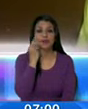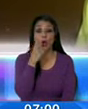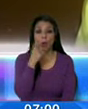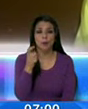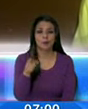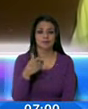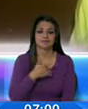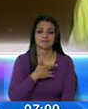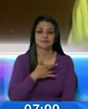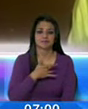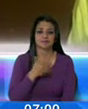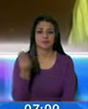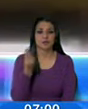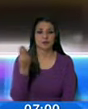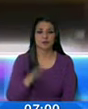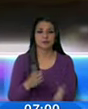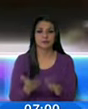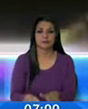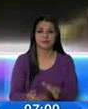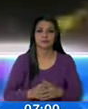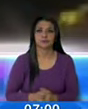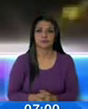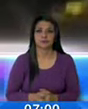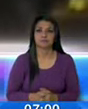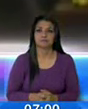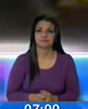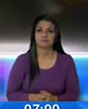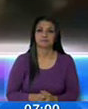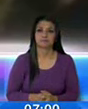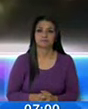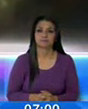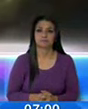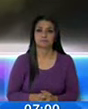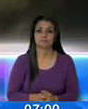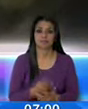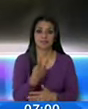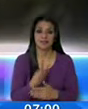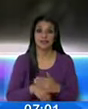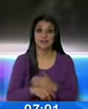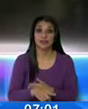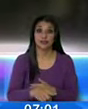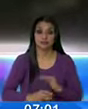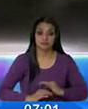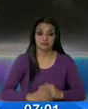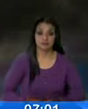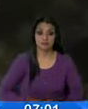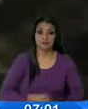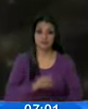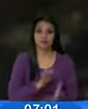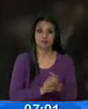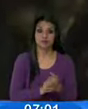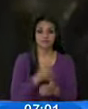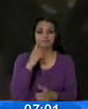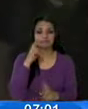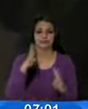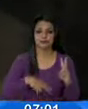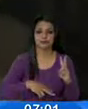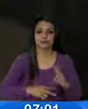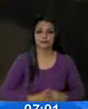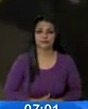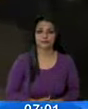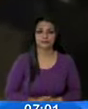muerte del ciudadano. El difunto no pudo conocer al hijo que está en camino. En Quito informó Iván